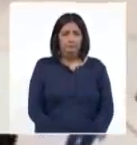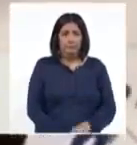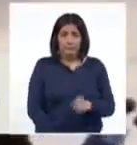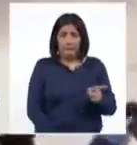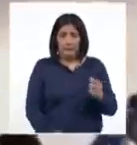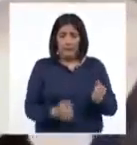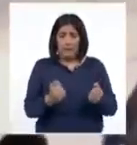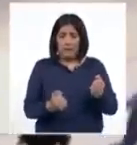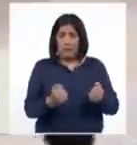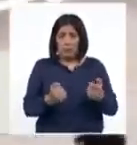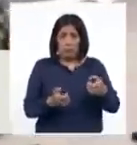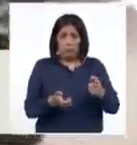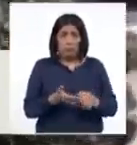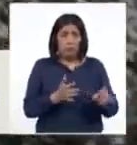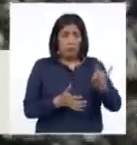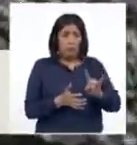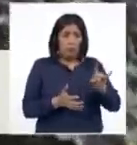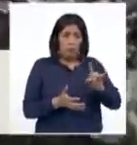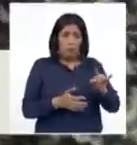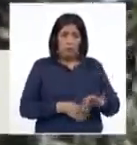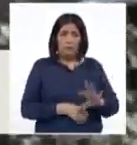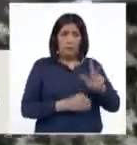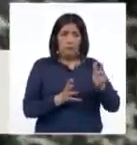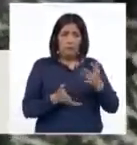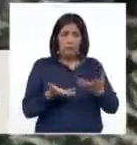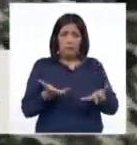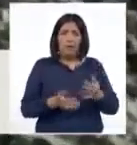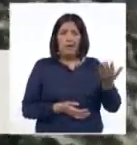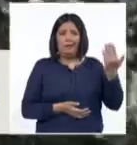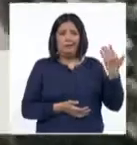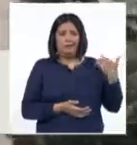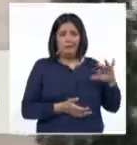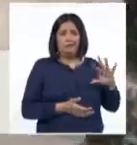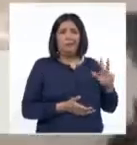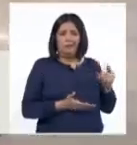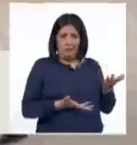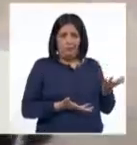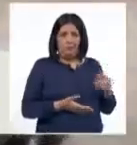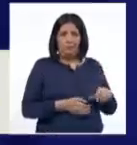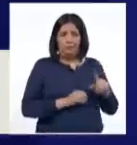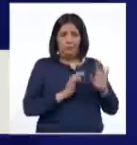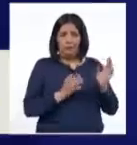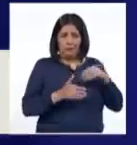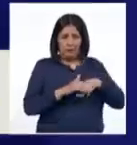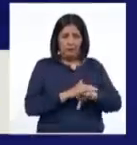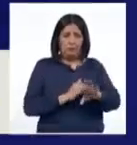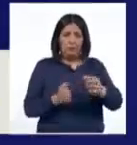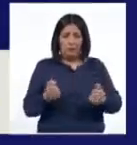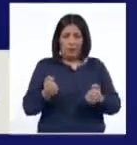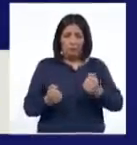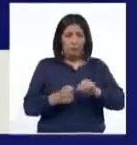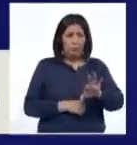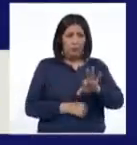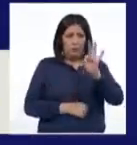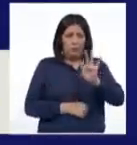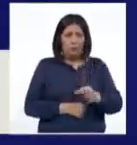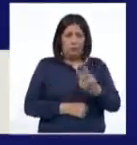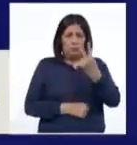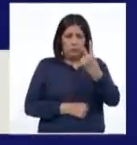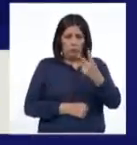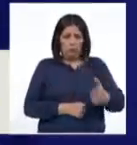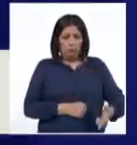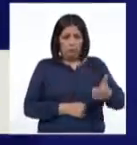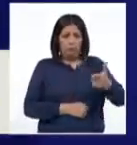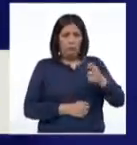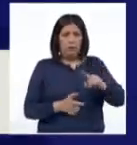El vehículo que usaban los asaltantes, según la policía, había sido robado hace algunos días. En su interior se habría encontrado 2 armas de